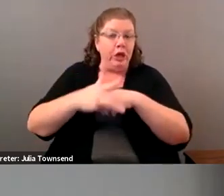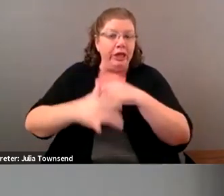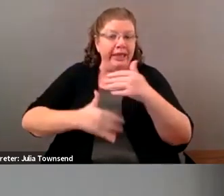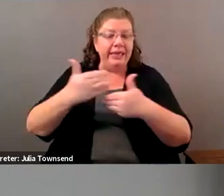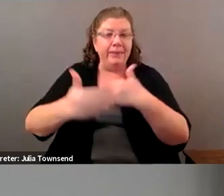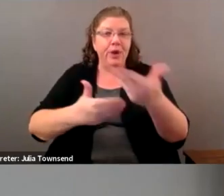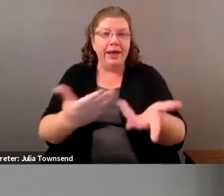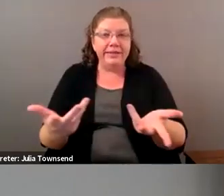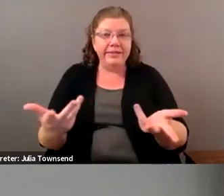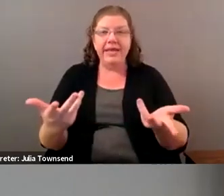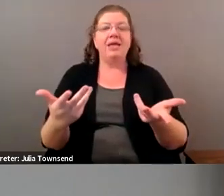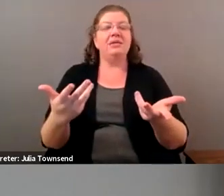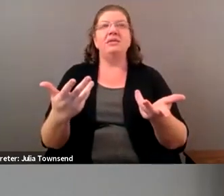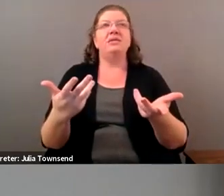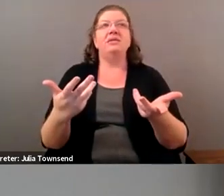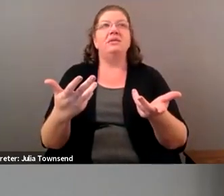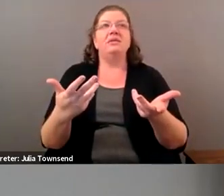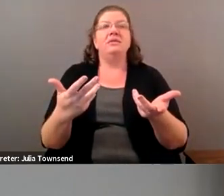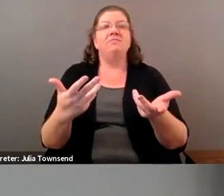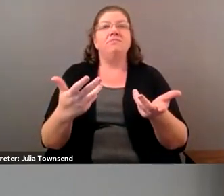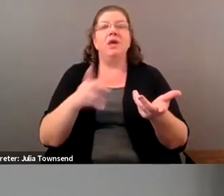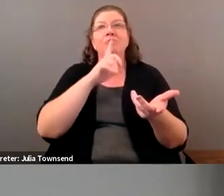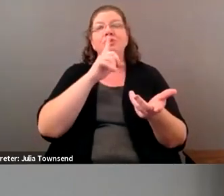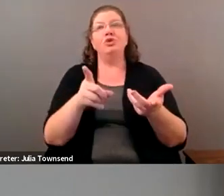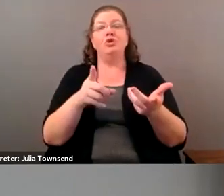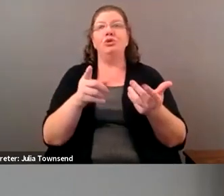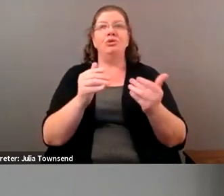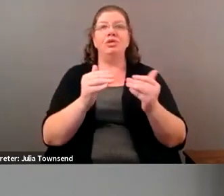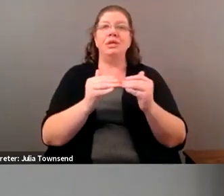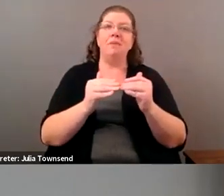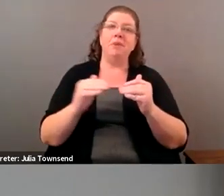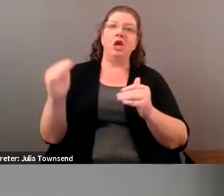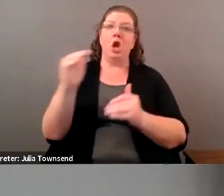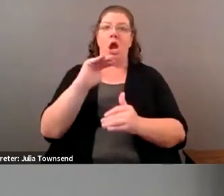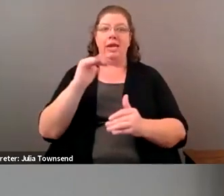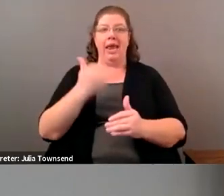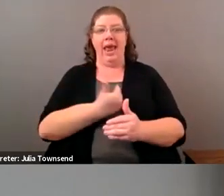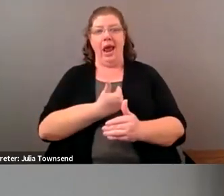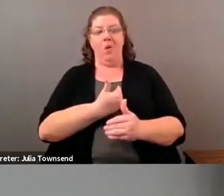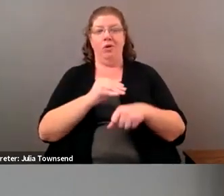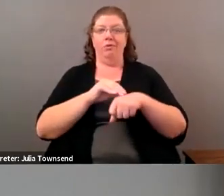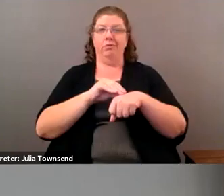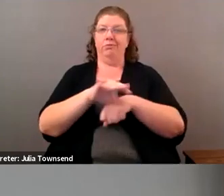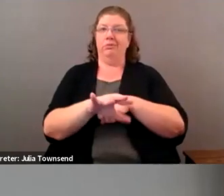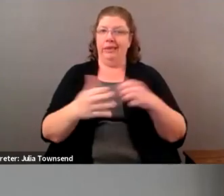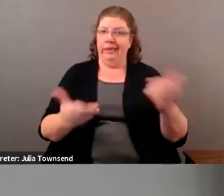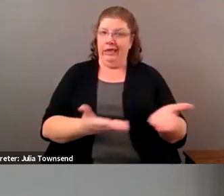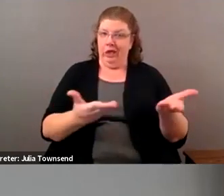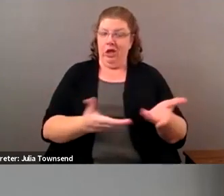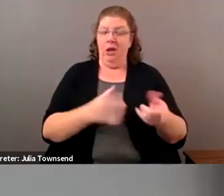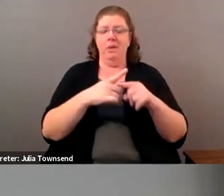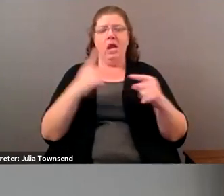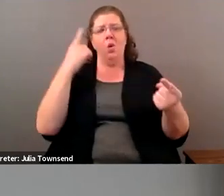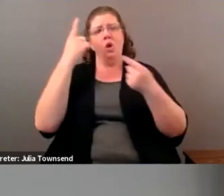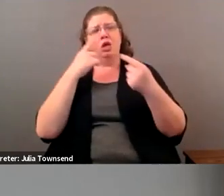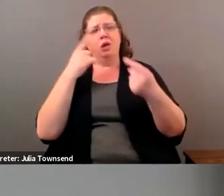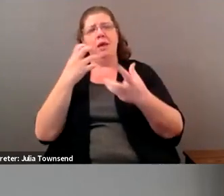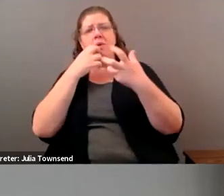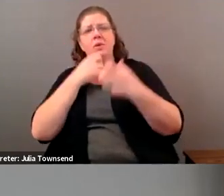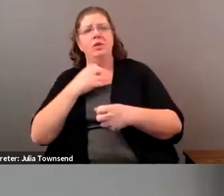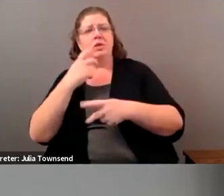sobre el espacio abierto y por supuesto esto es un poco temprano en el proceso pero yo sé que